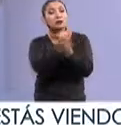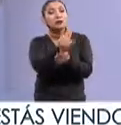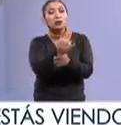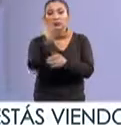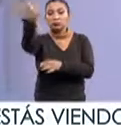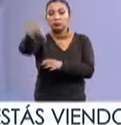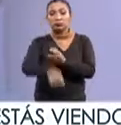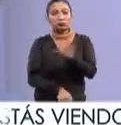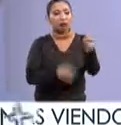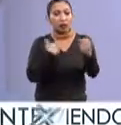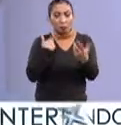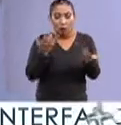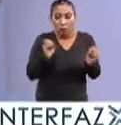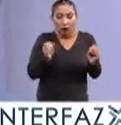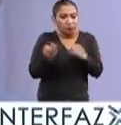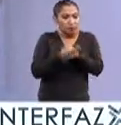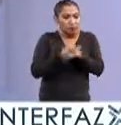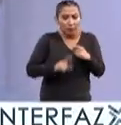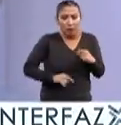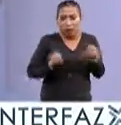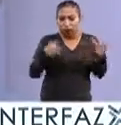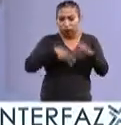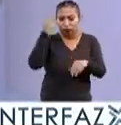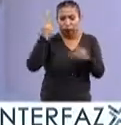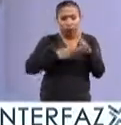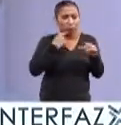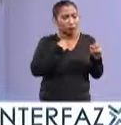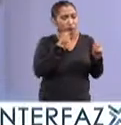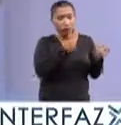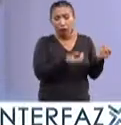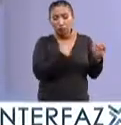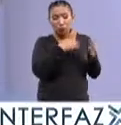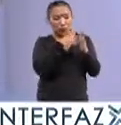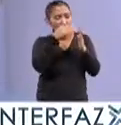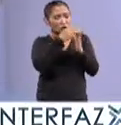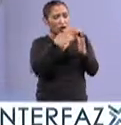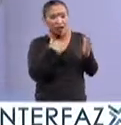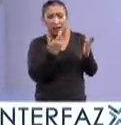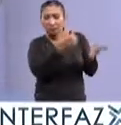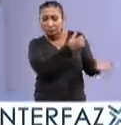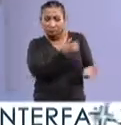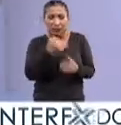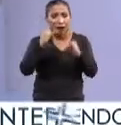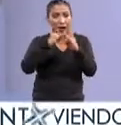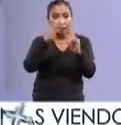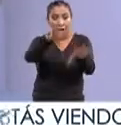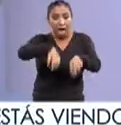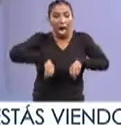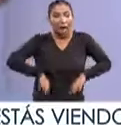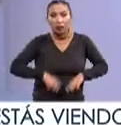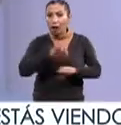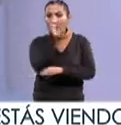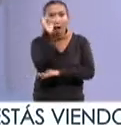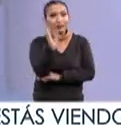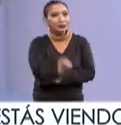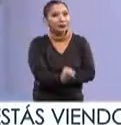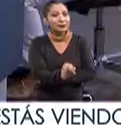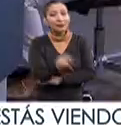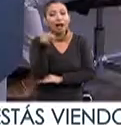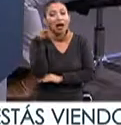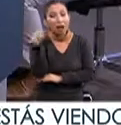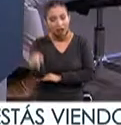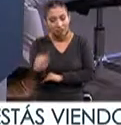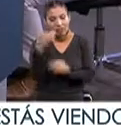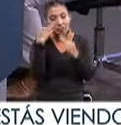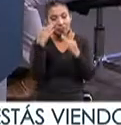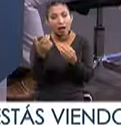decisiones con nada en las manos, que pasaron por sus manos muchísimos millones de la iglesia, no se queda con nada. Y ahí